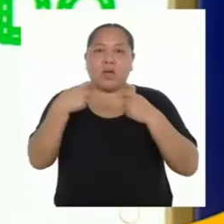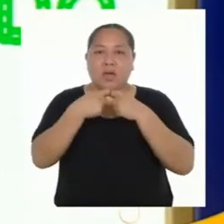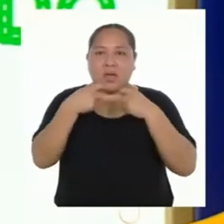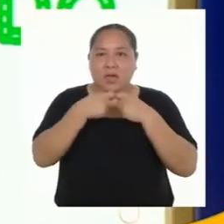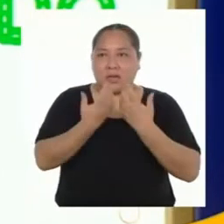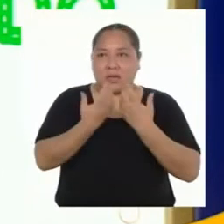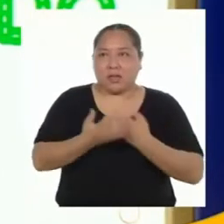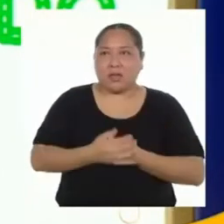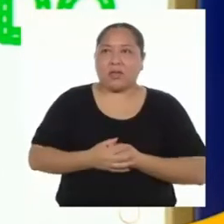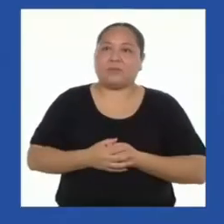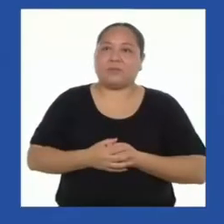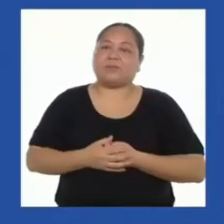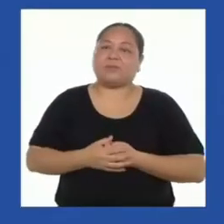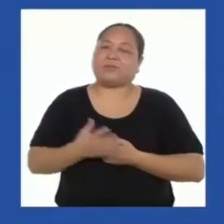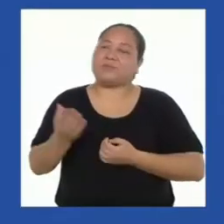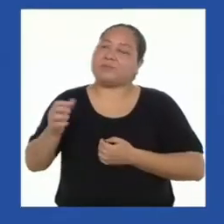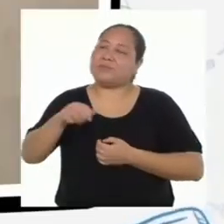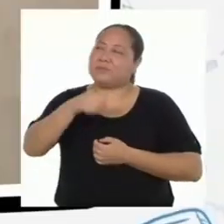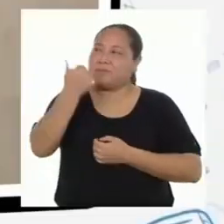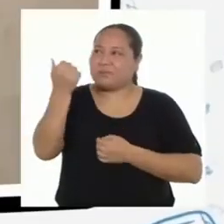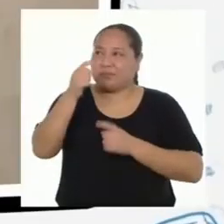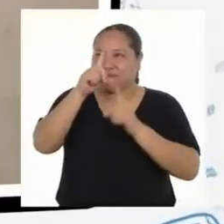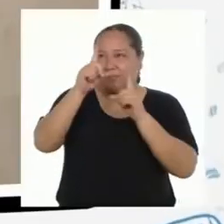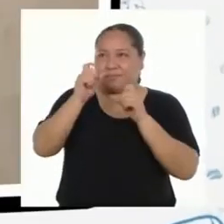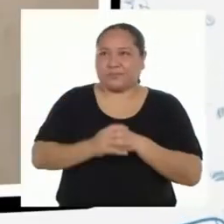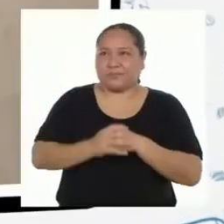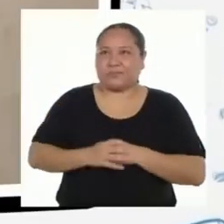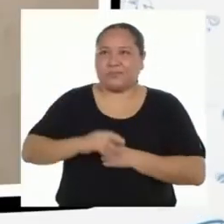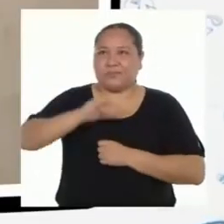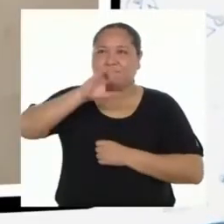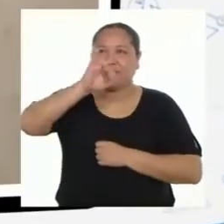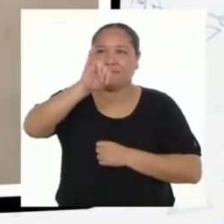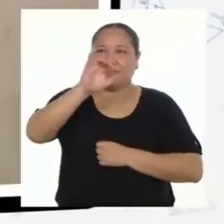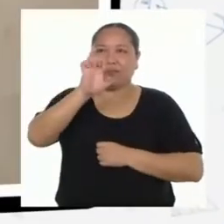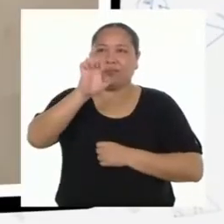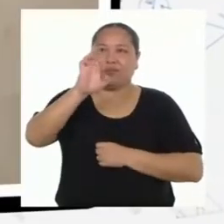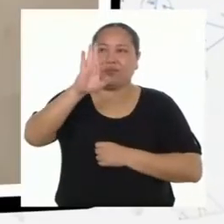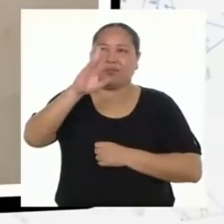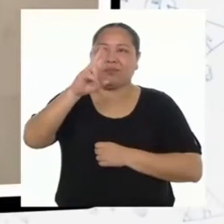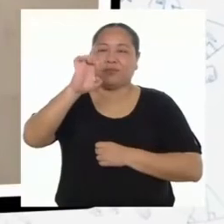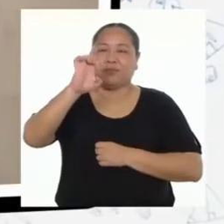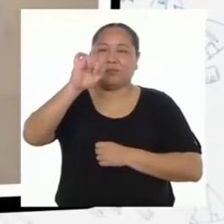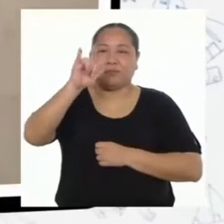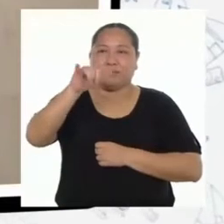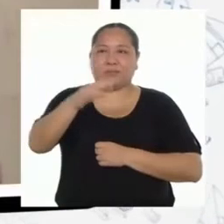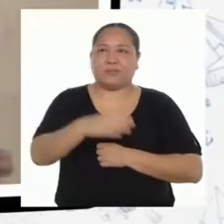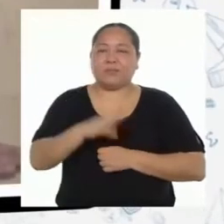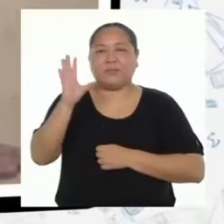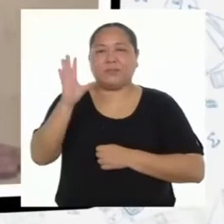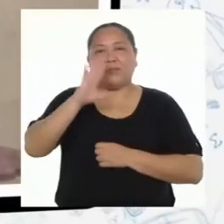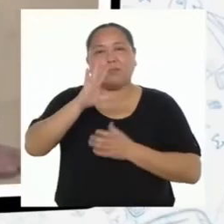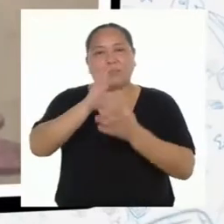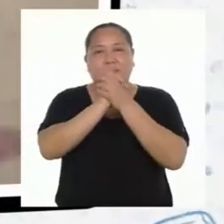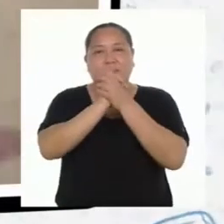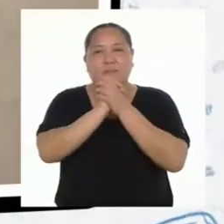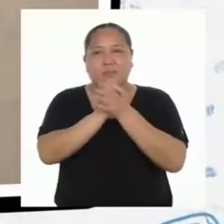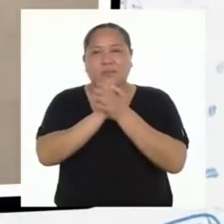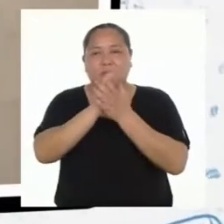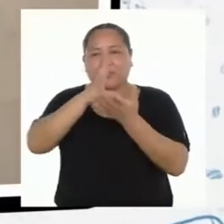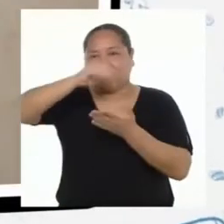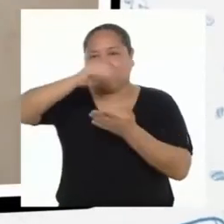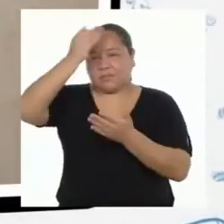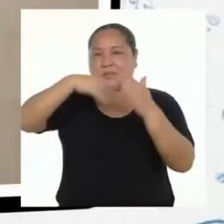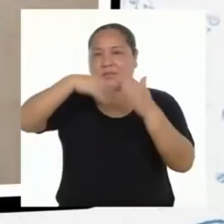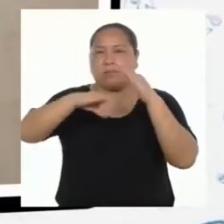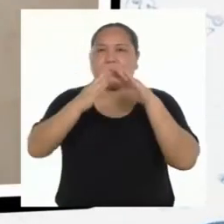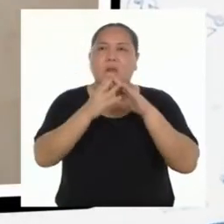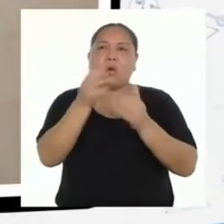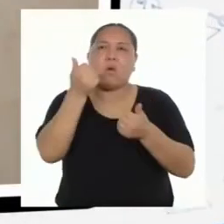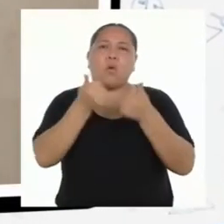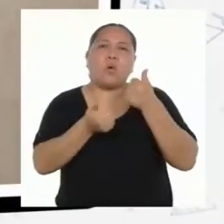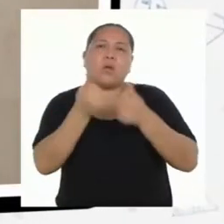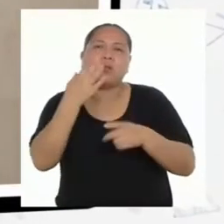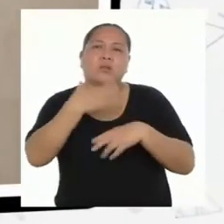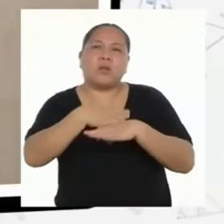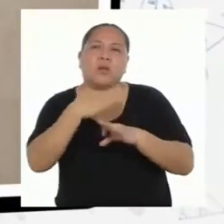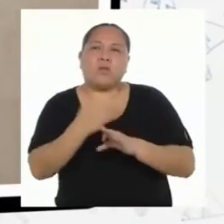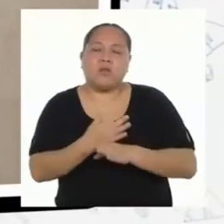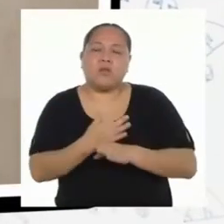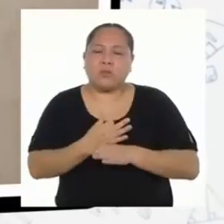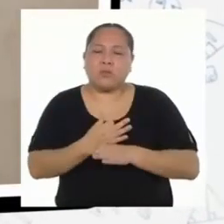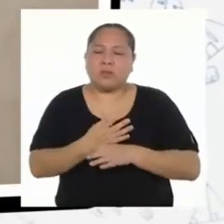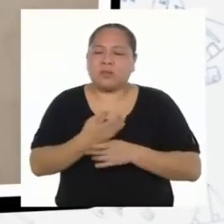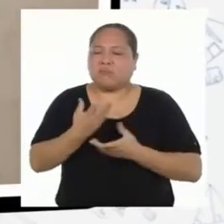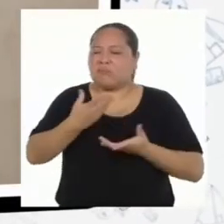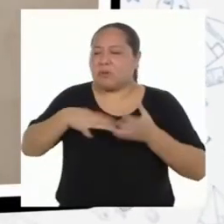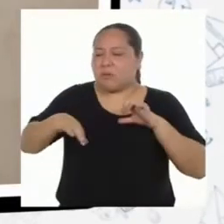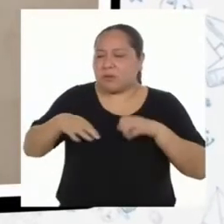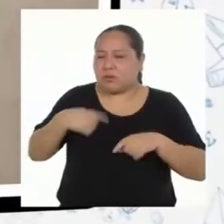región de Cusco. ¡Bienvenido! Hola amigos, amigas de Plan en Casa. ¿Qué medidas prácticas podemos realizar en nuestro día